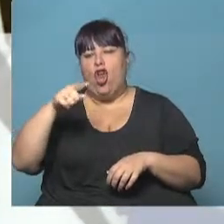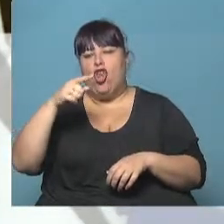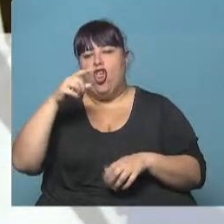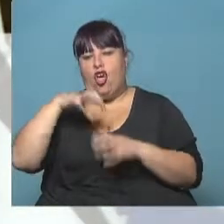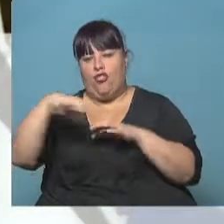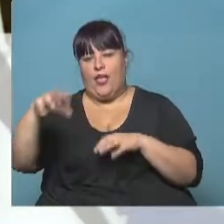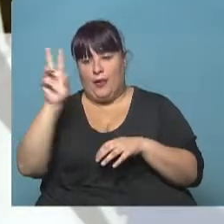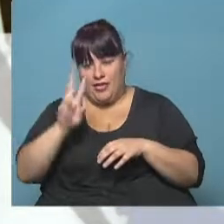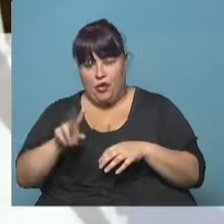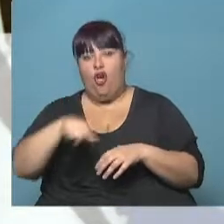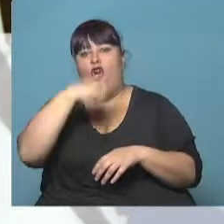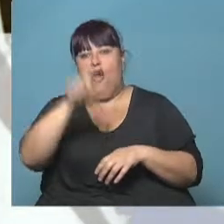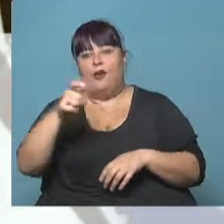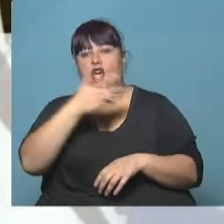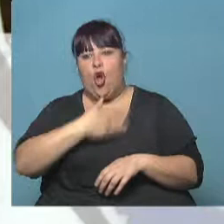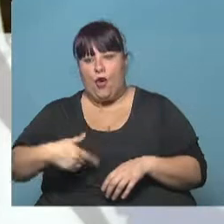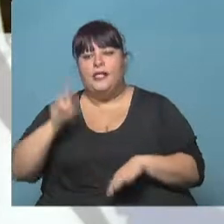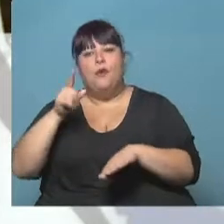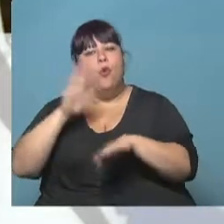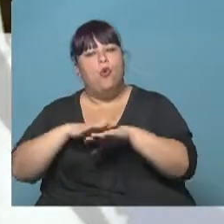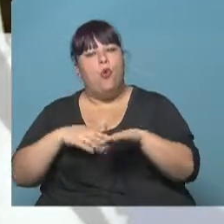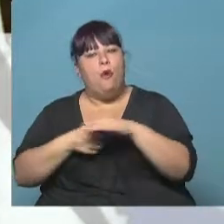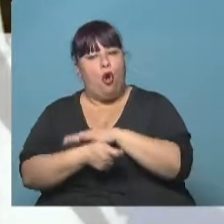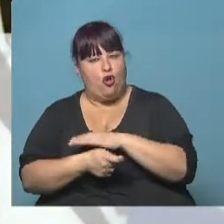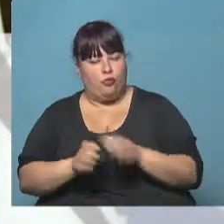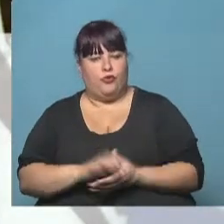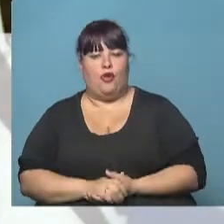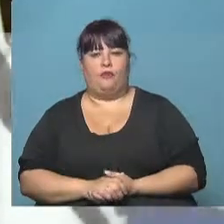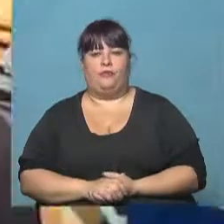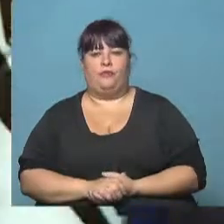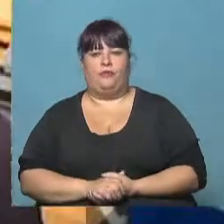se suma a otros ejecutivos de la empresa acusados de corrupción.